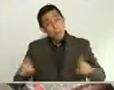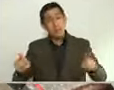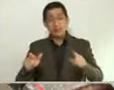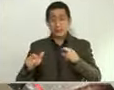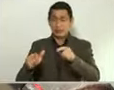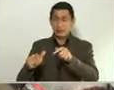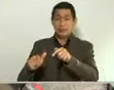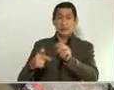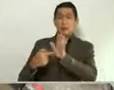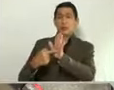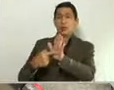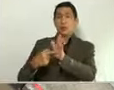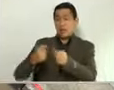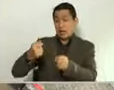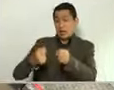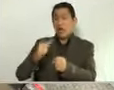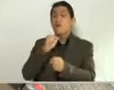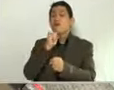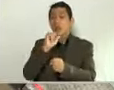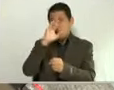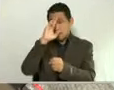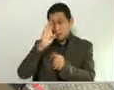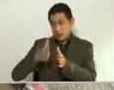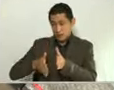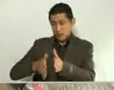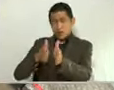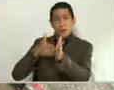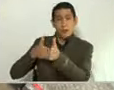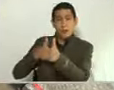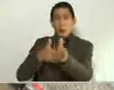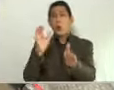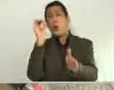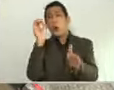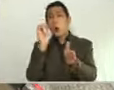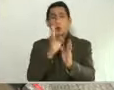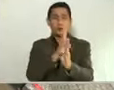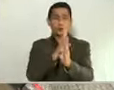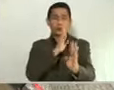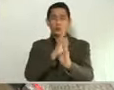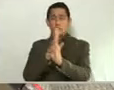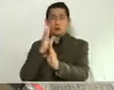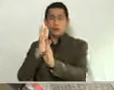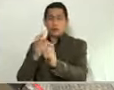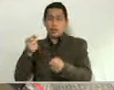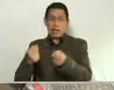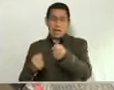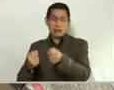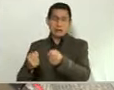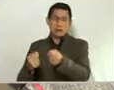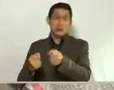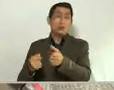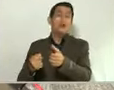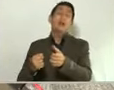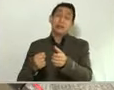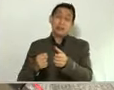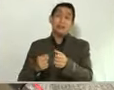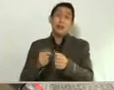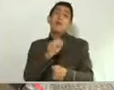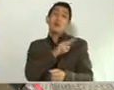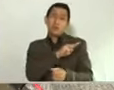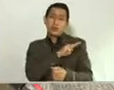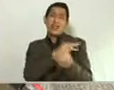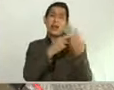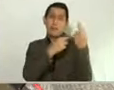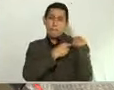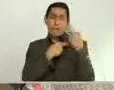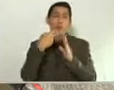son invadir el carril de la metrovía, doble columna o tapar intersecciones, por ejemplo. En las que tiene que ver